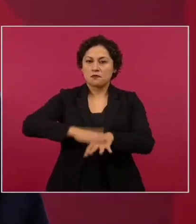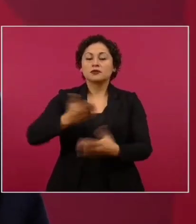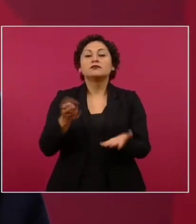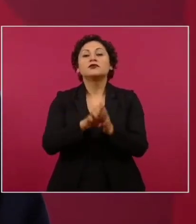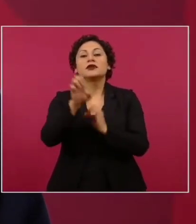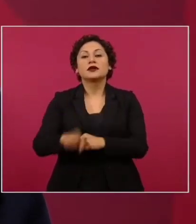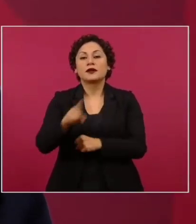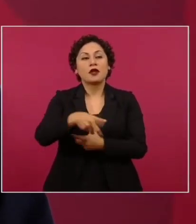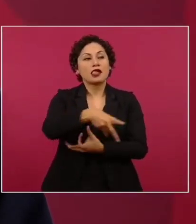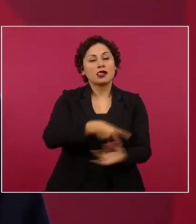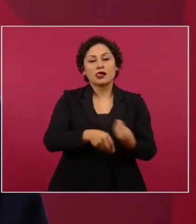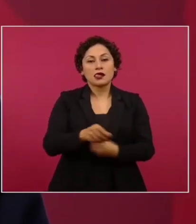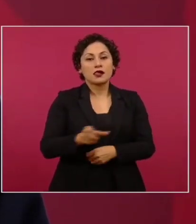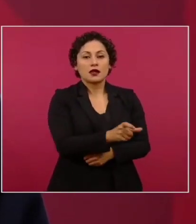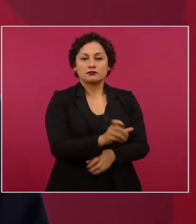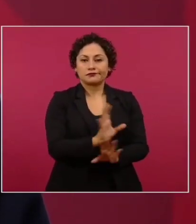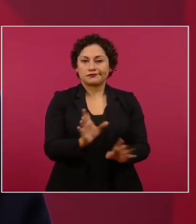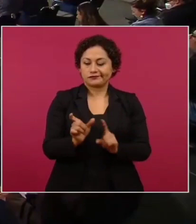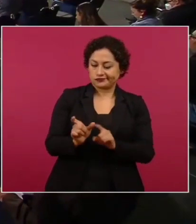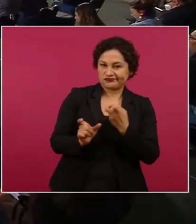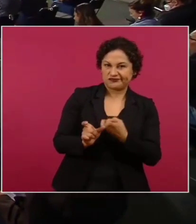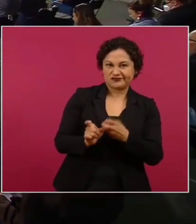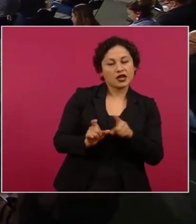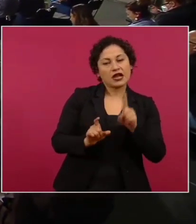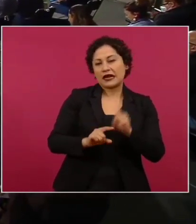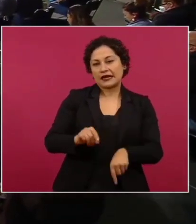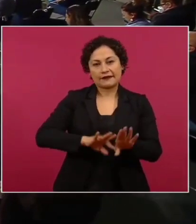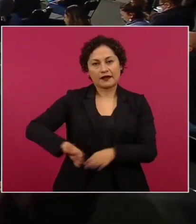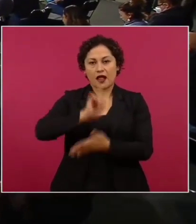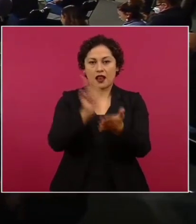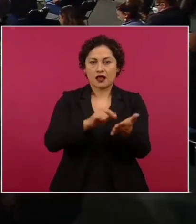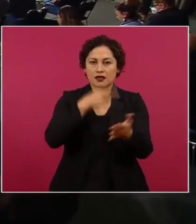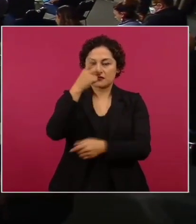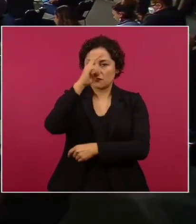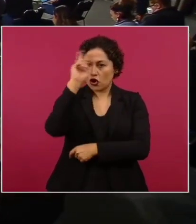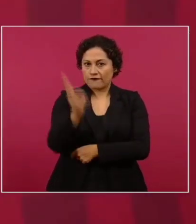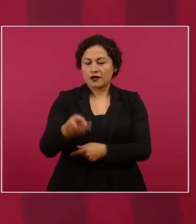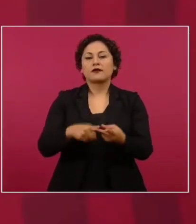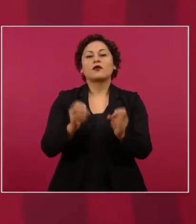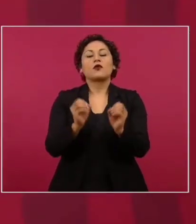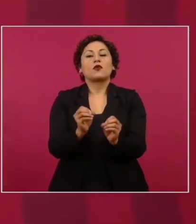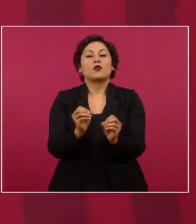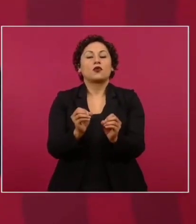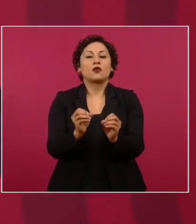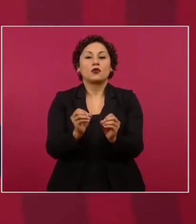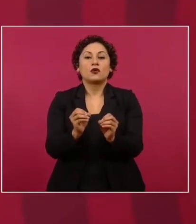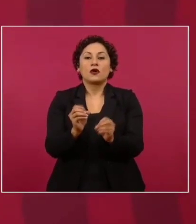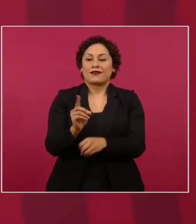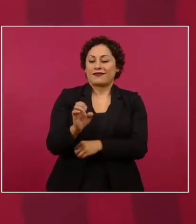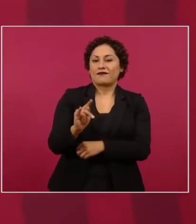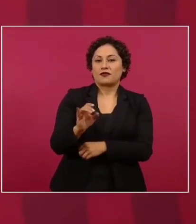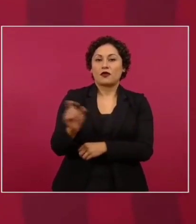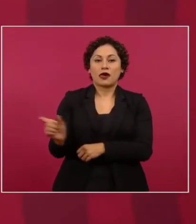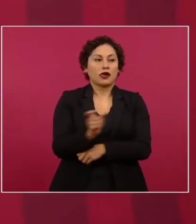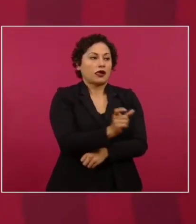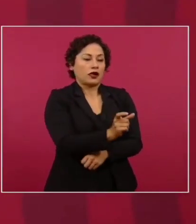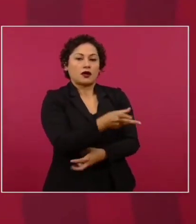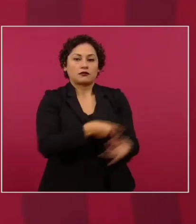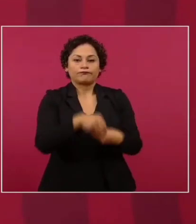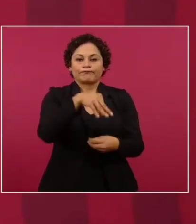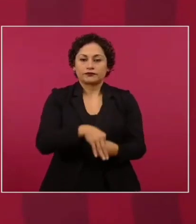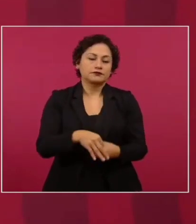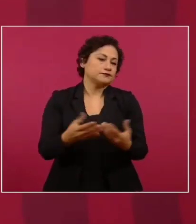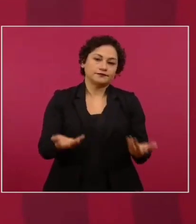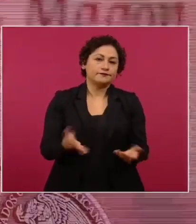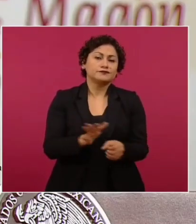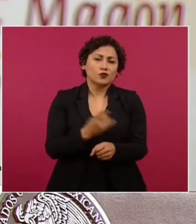todo con la supresión del uso de los monederos electrónicos, de las tarjetas de prepago, de las tarjetas de débito que se le llaman así, que pues en